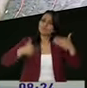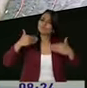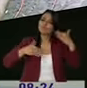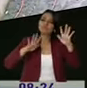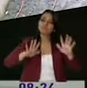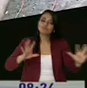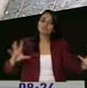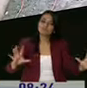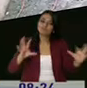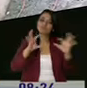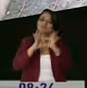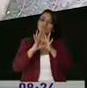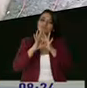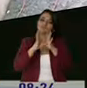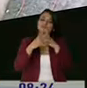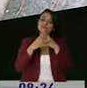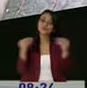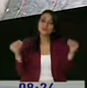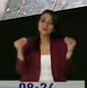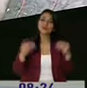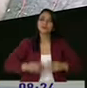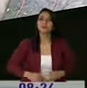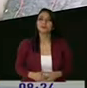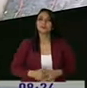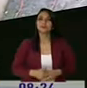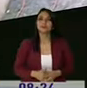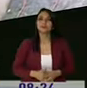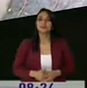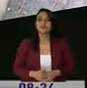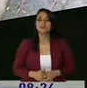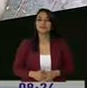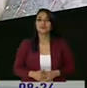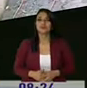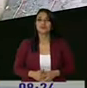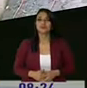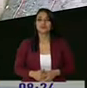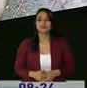manera. Abrazamos las soluciones, Andreita.